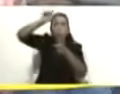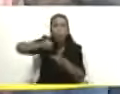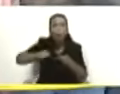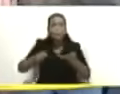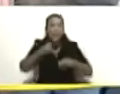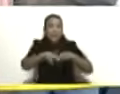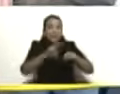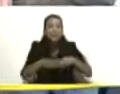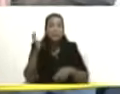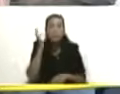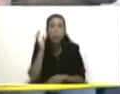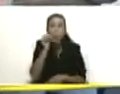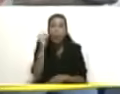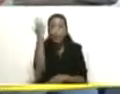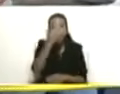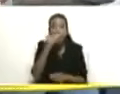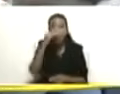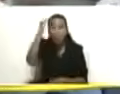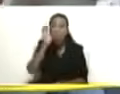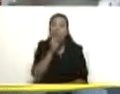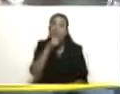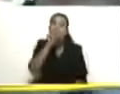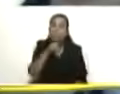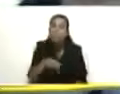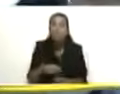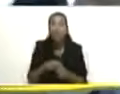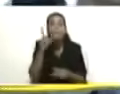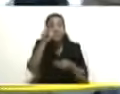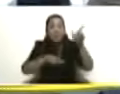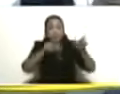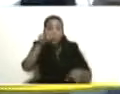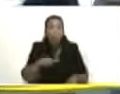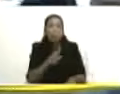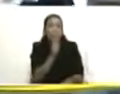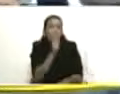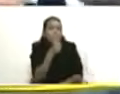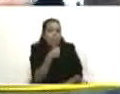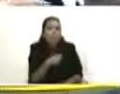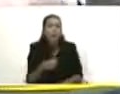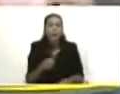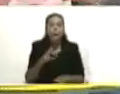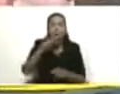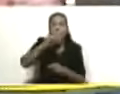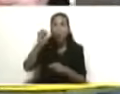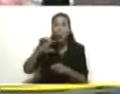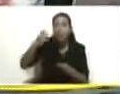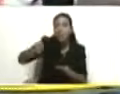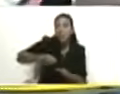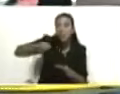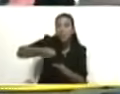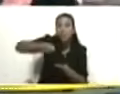niños, niñas, para los dos adultos mayores. Para personas de edad, Nutrichicha.